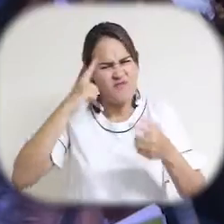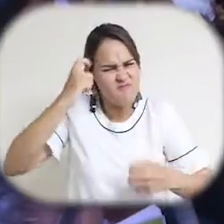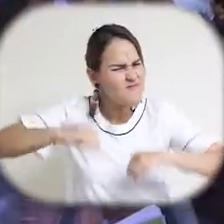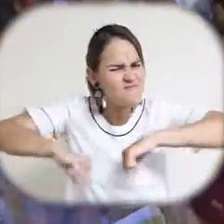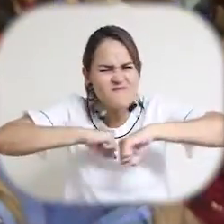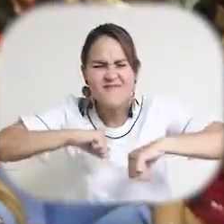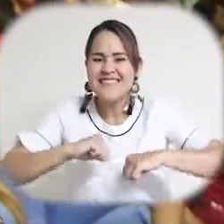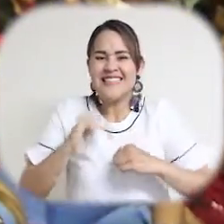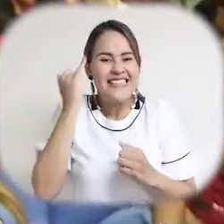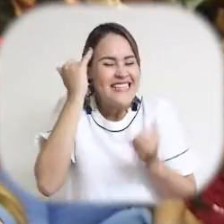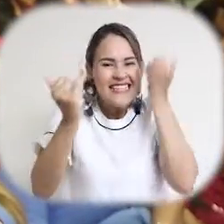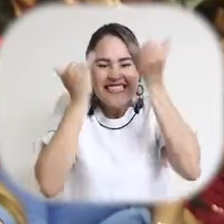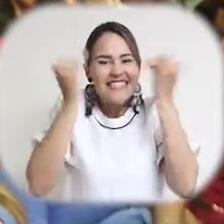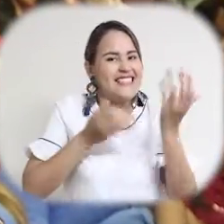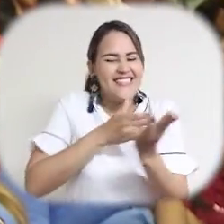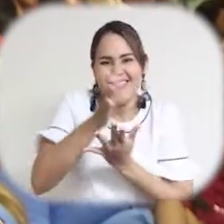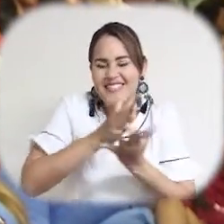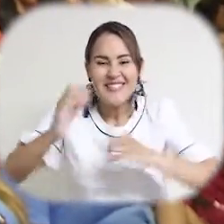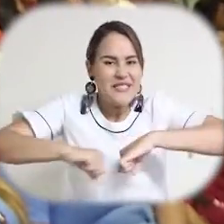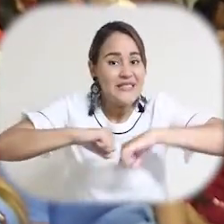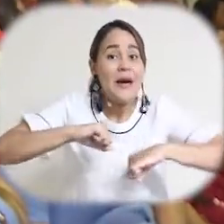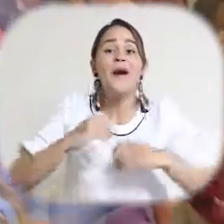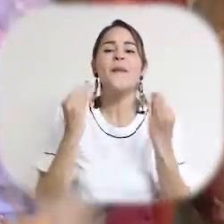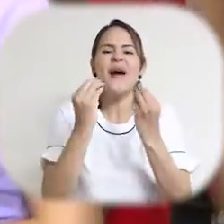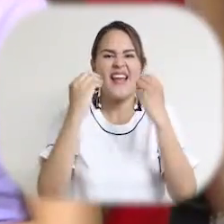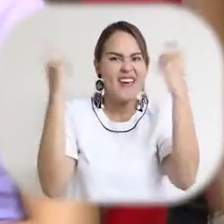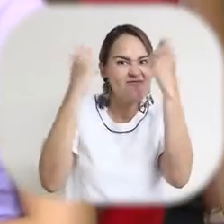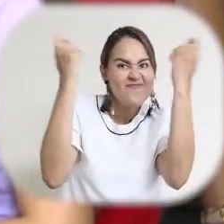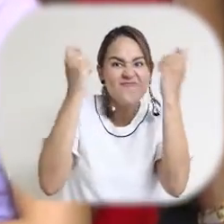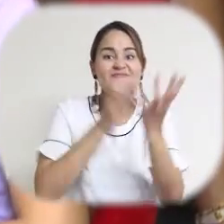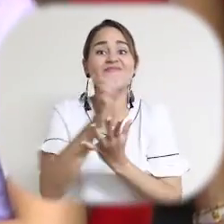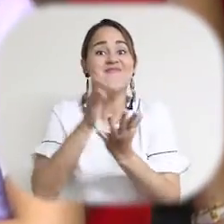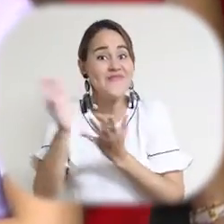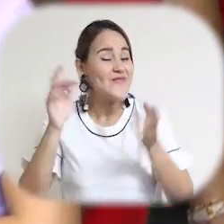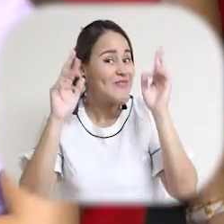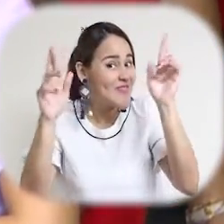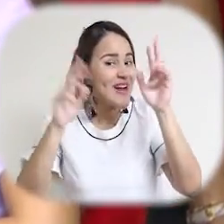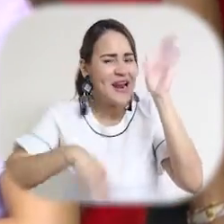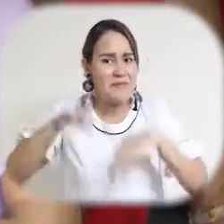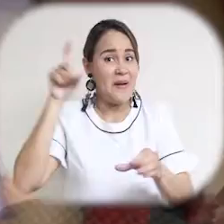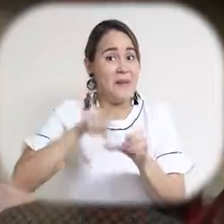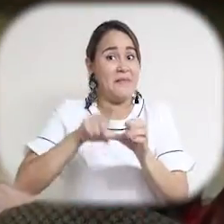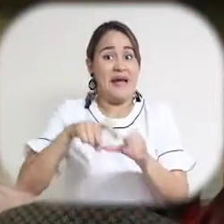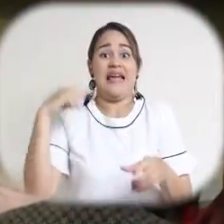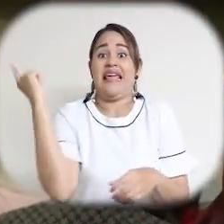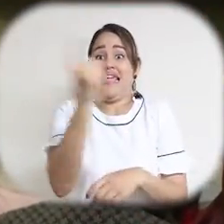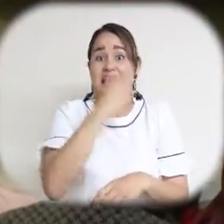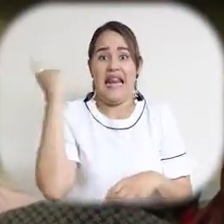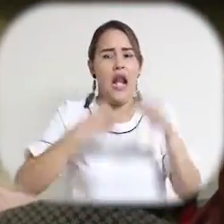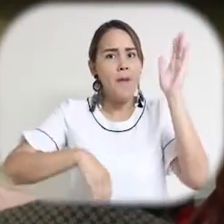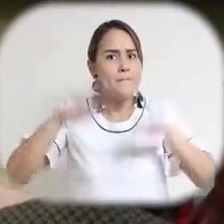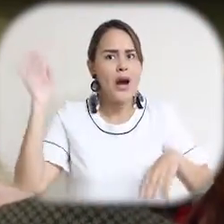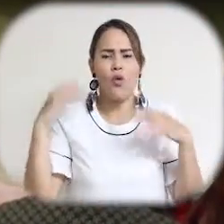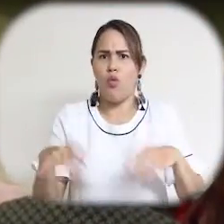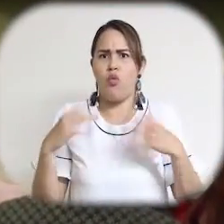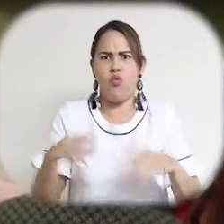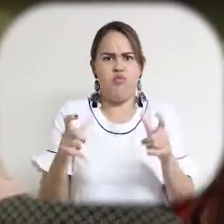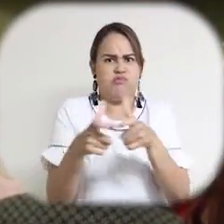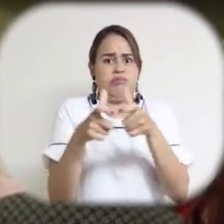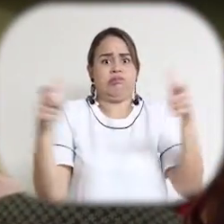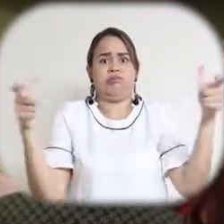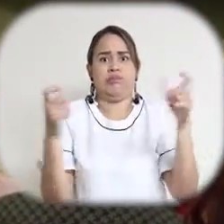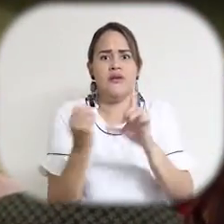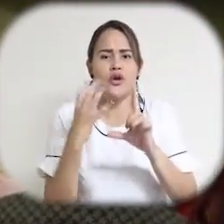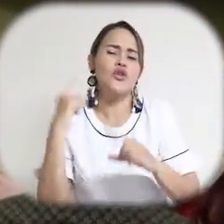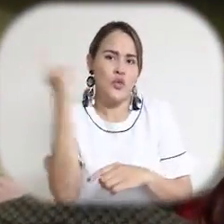con responsabilidad el reto de sacar adelante esta dependencia, con el fin de contribuir a esta nueva oferta académica, la cual se convierte en la